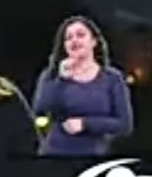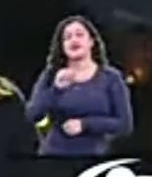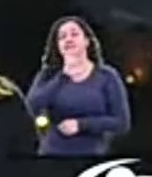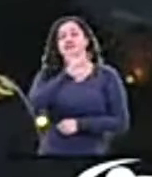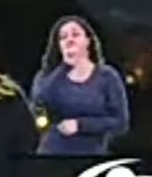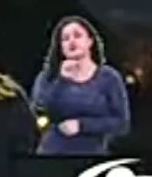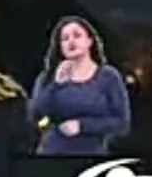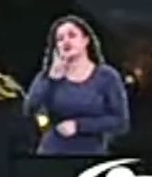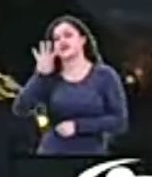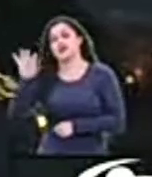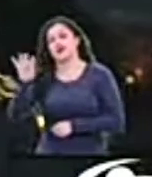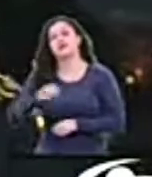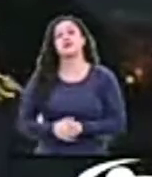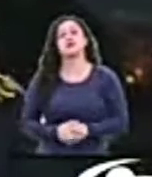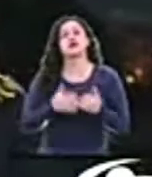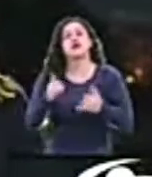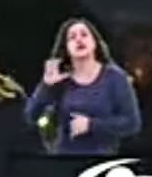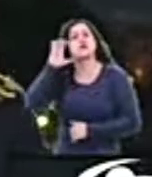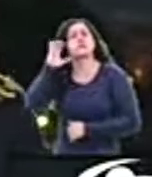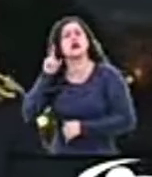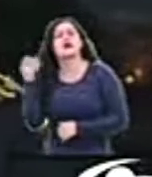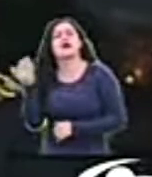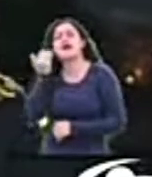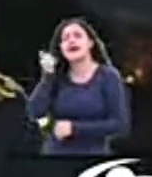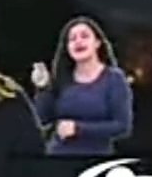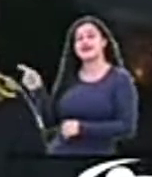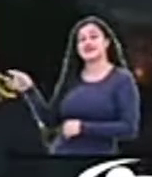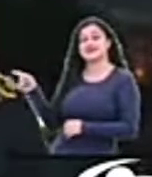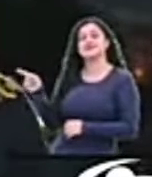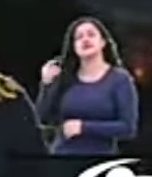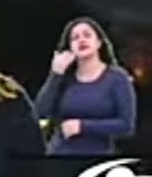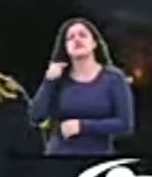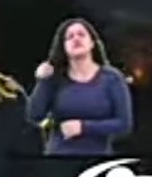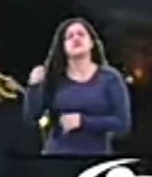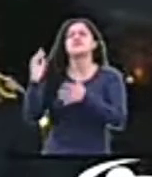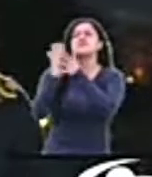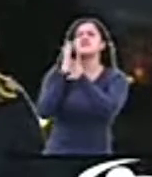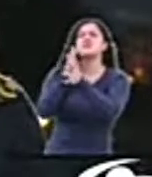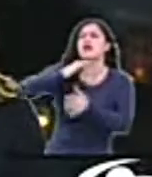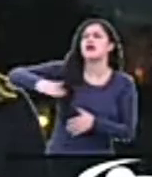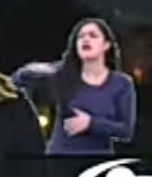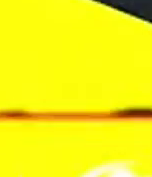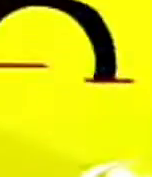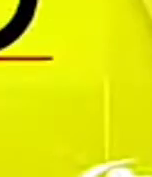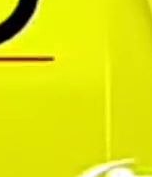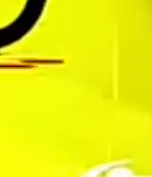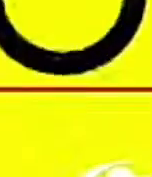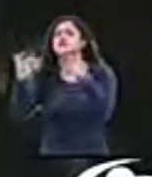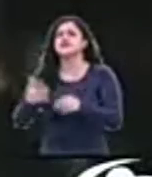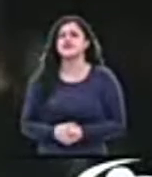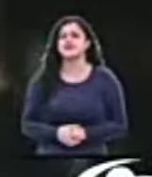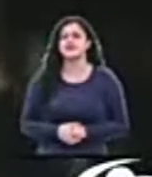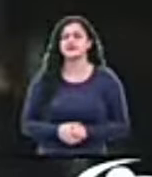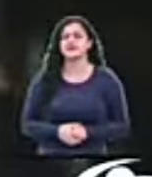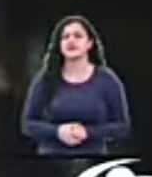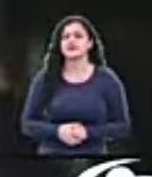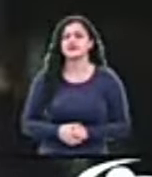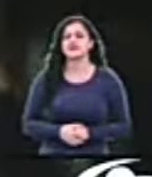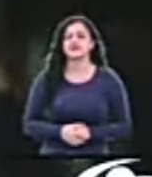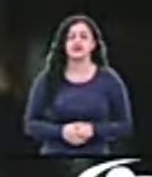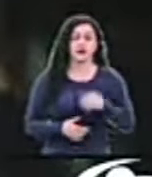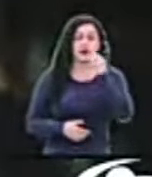un abrebocas noticioso acerca de lo que ha ocurrido en el mundo y está pasando hasta ahora margarida buenos días hola buenos días juan diego la